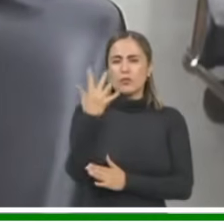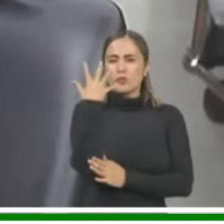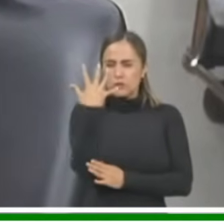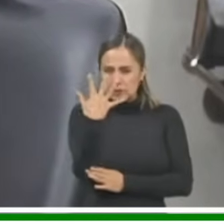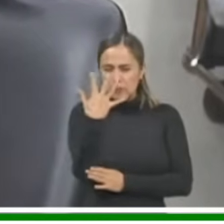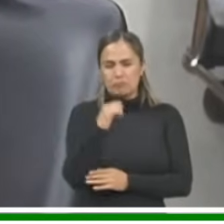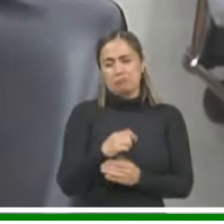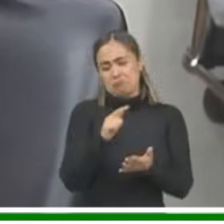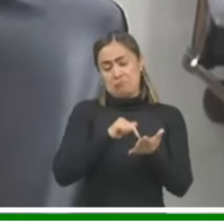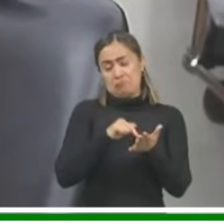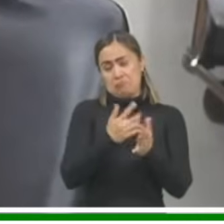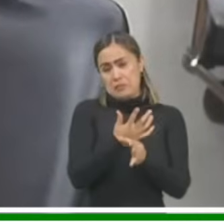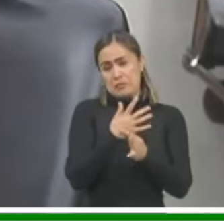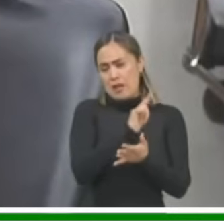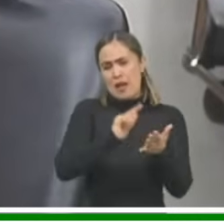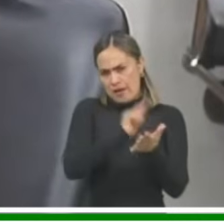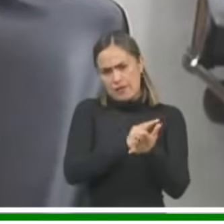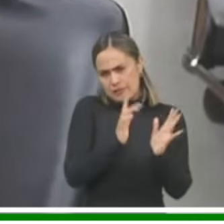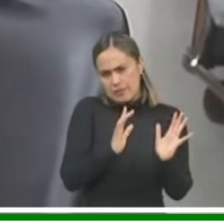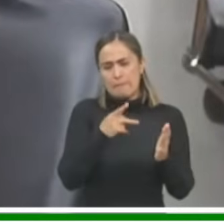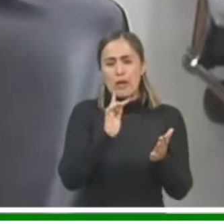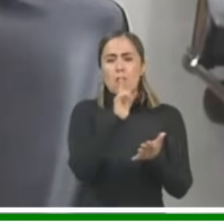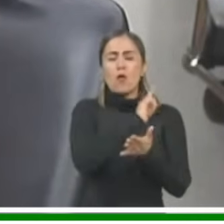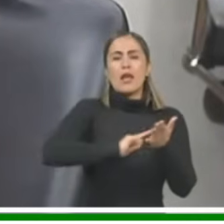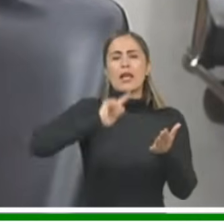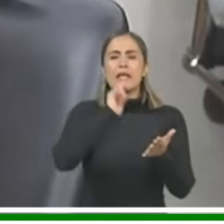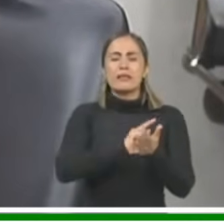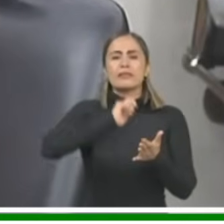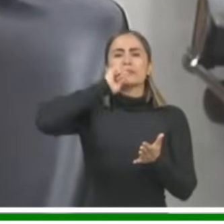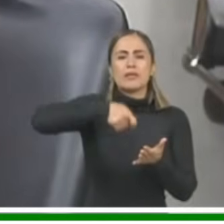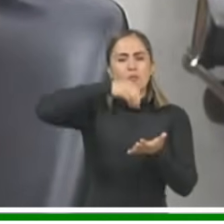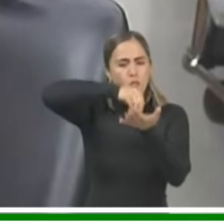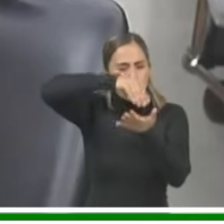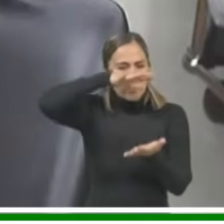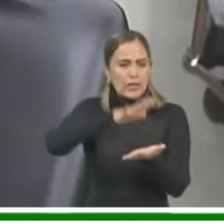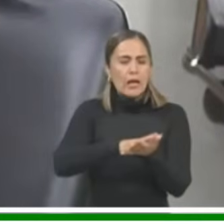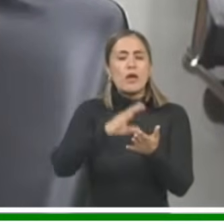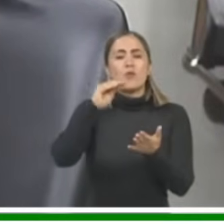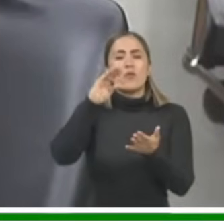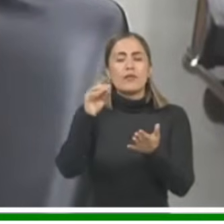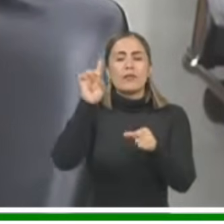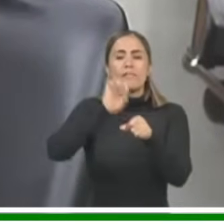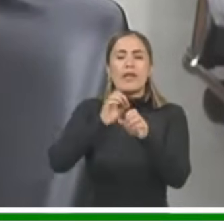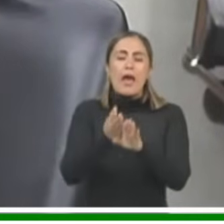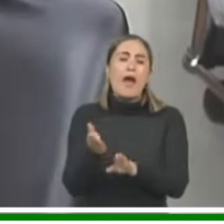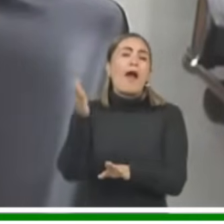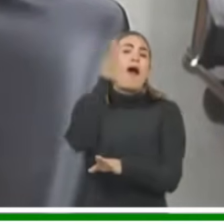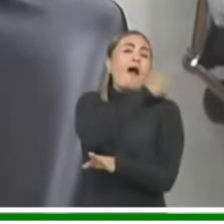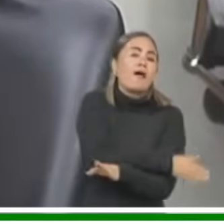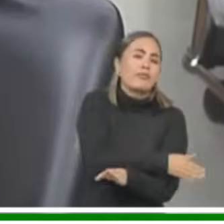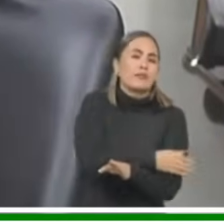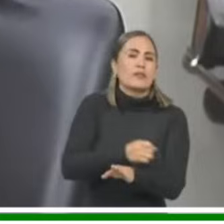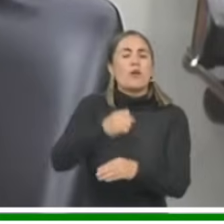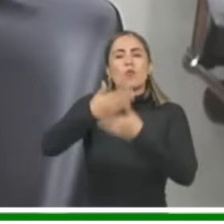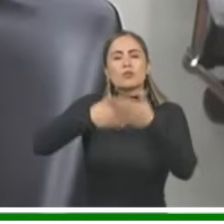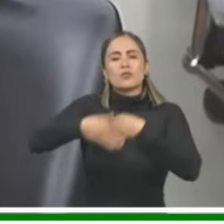105, que aunque habla de leyes, establece que las leyes deben de publicarse 90 días antes de que inicie el proceso electoral en que vayan de aplicarse. Y